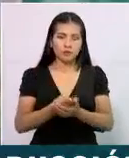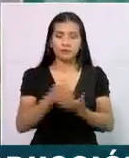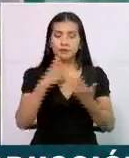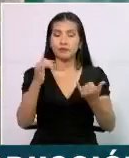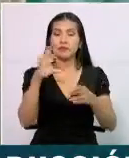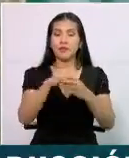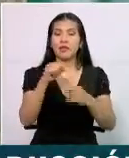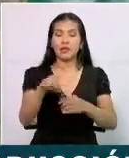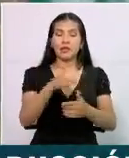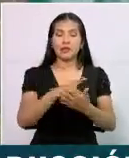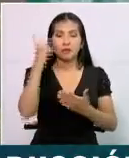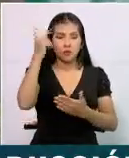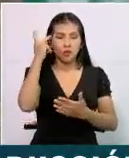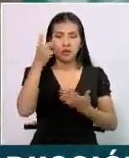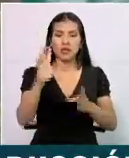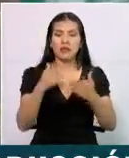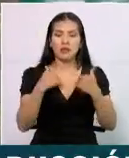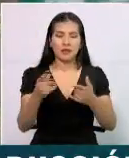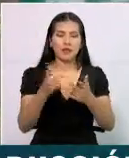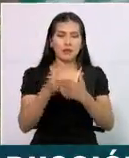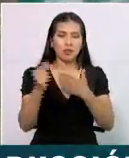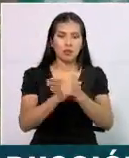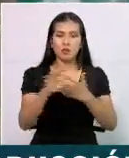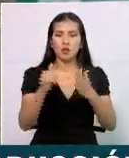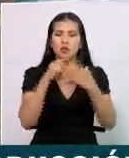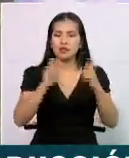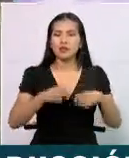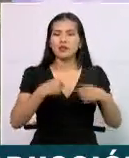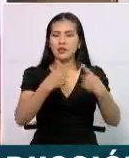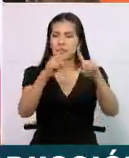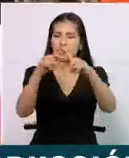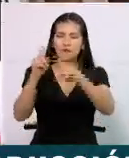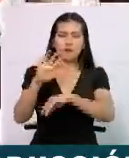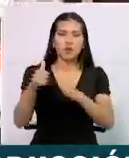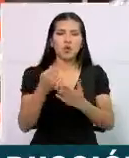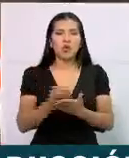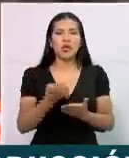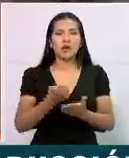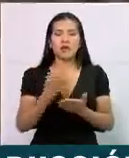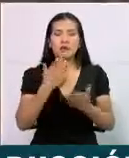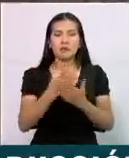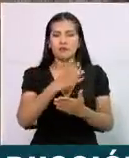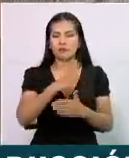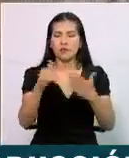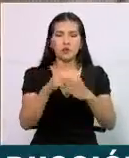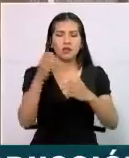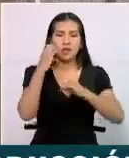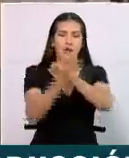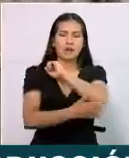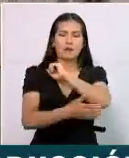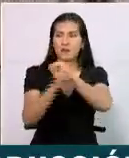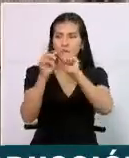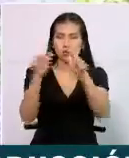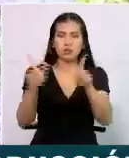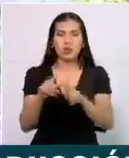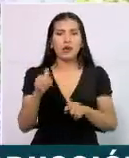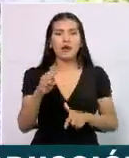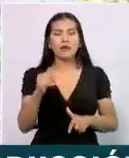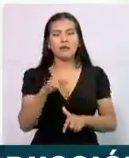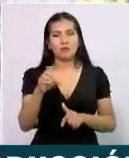tienen estos programas de gobierno es de diversificar la economía de las familias campesinas indígenas de la región amazónica. El